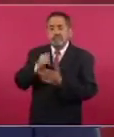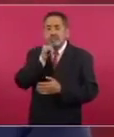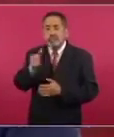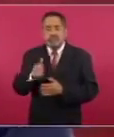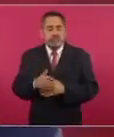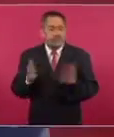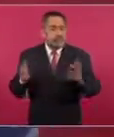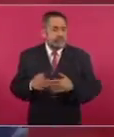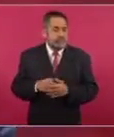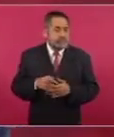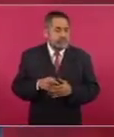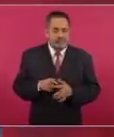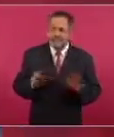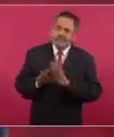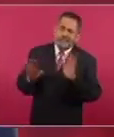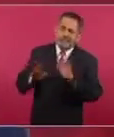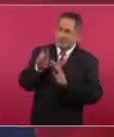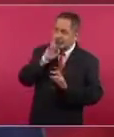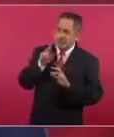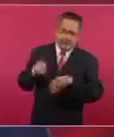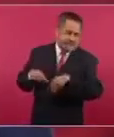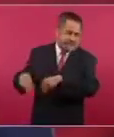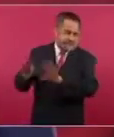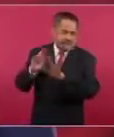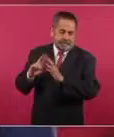están devolviendo las concesiones